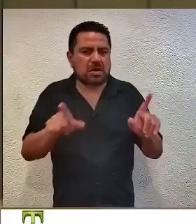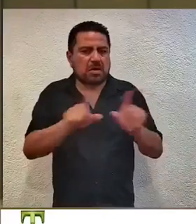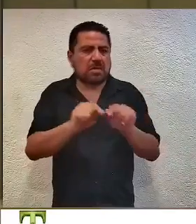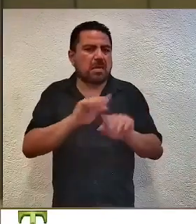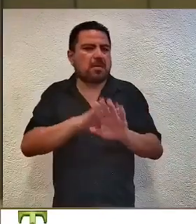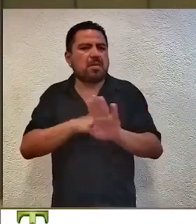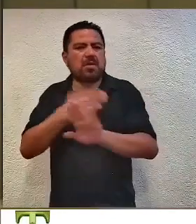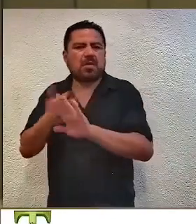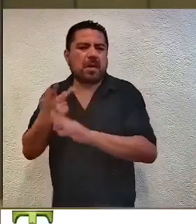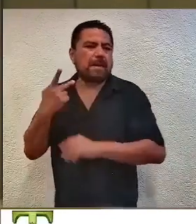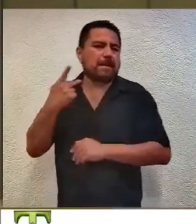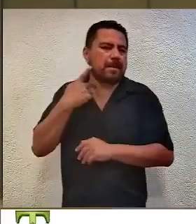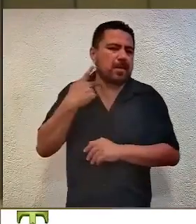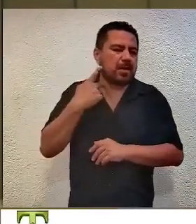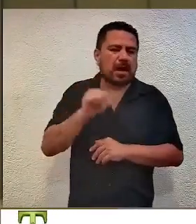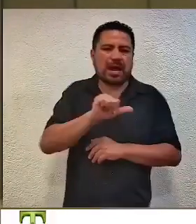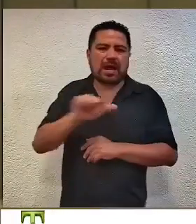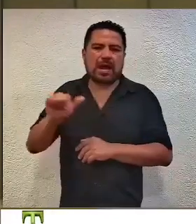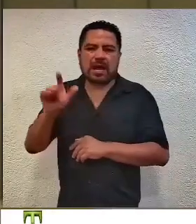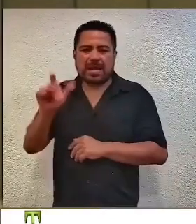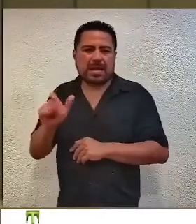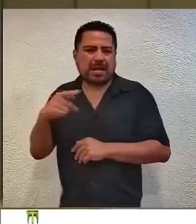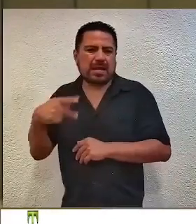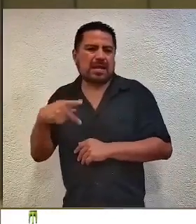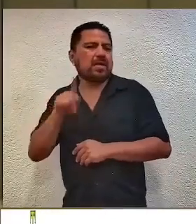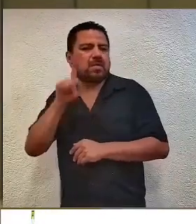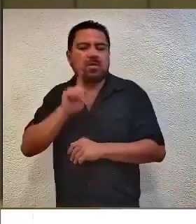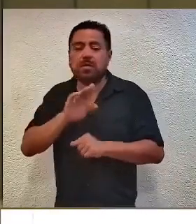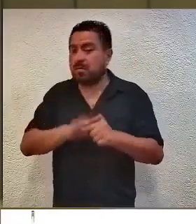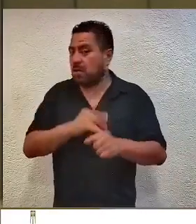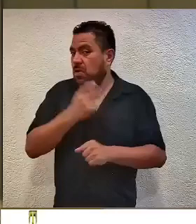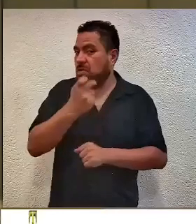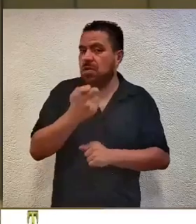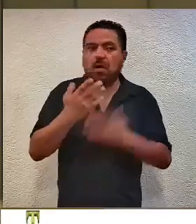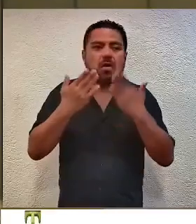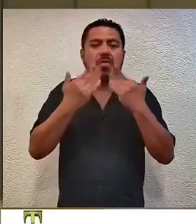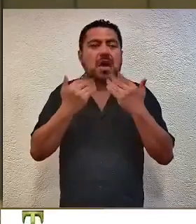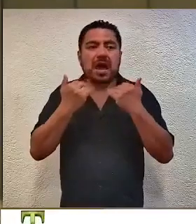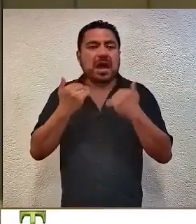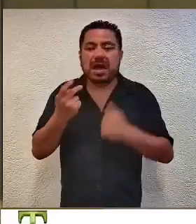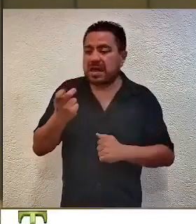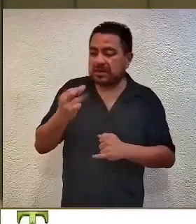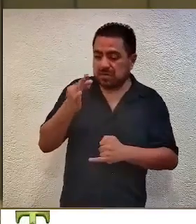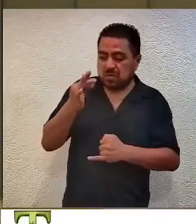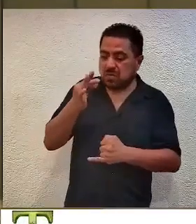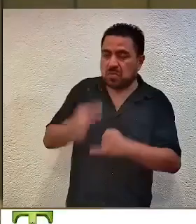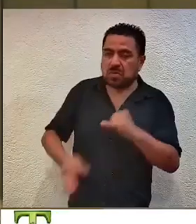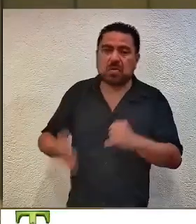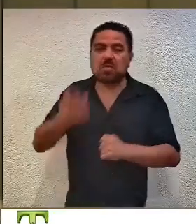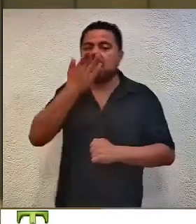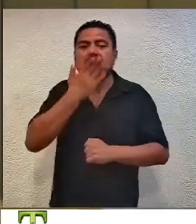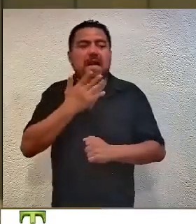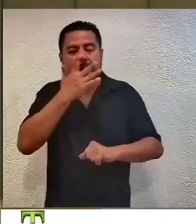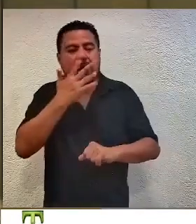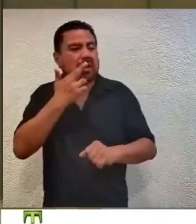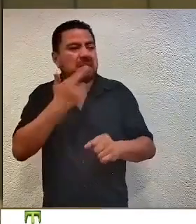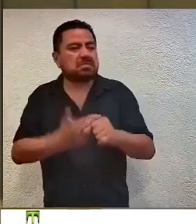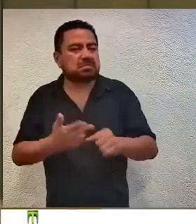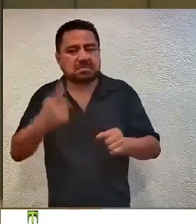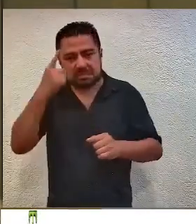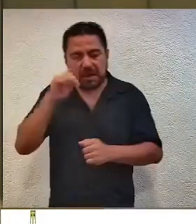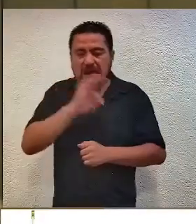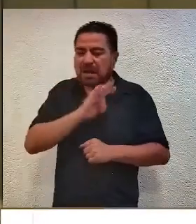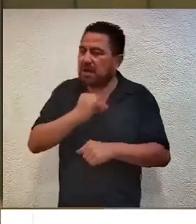política electoral de género y por ello señala que al no tratarse de esta última no hay competencia para